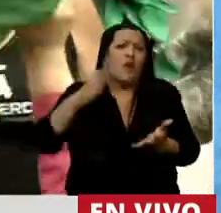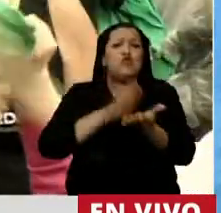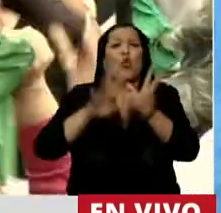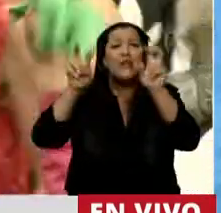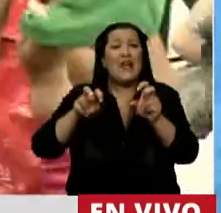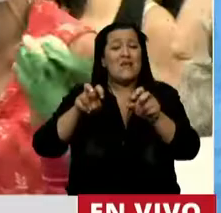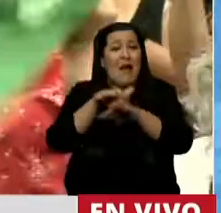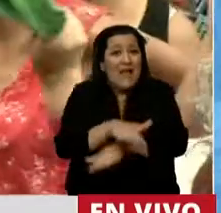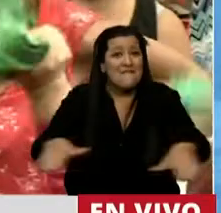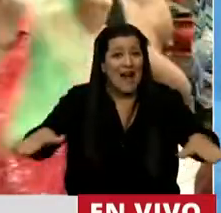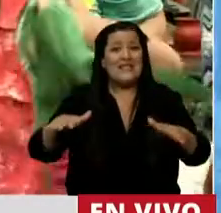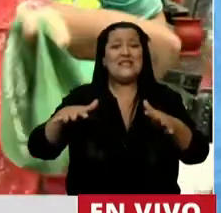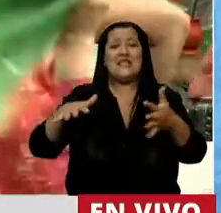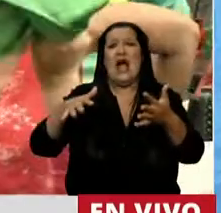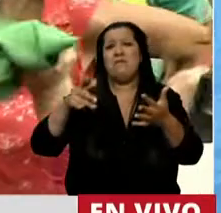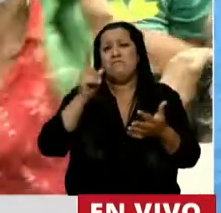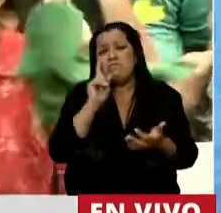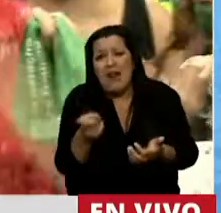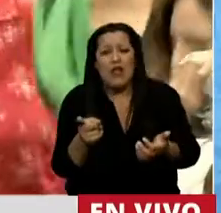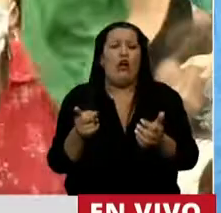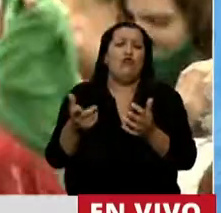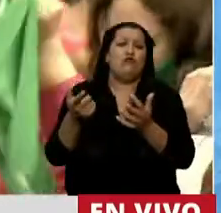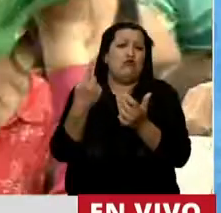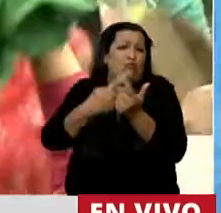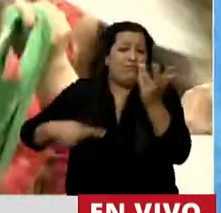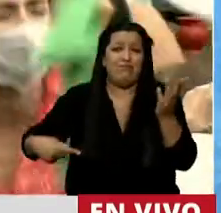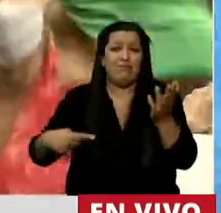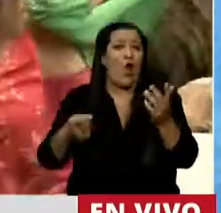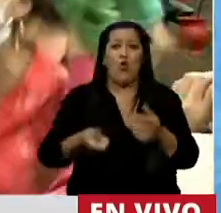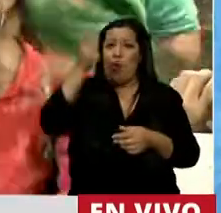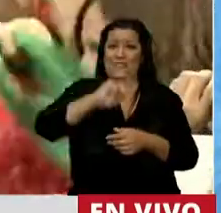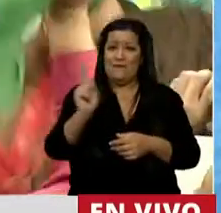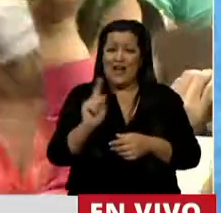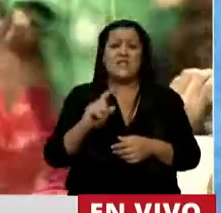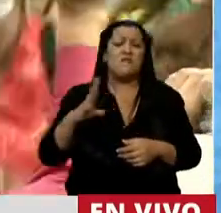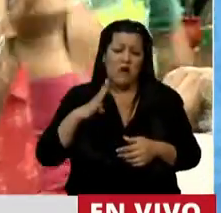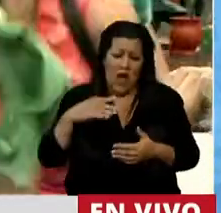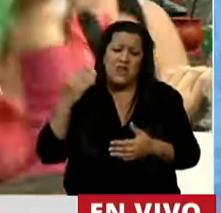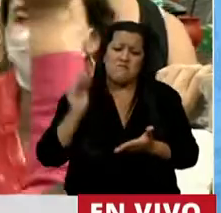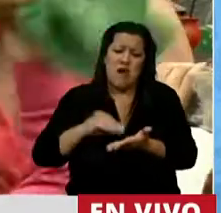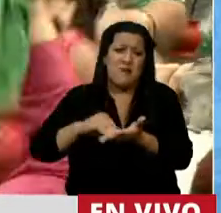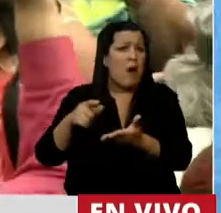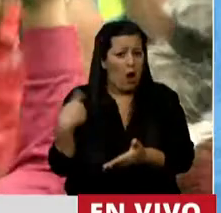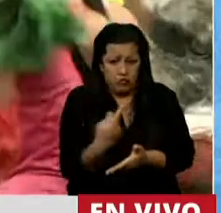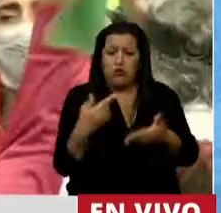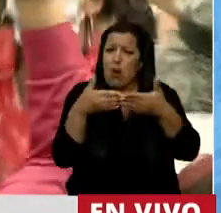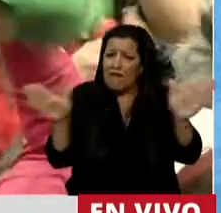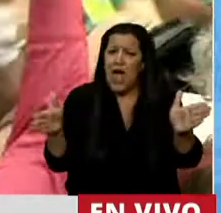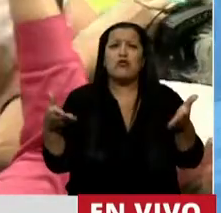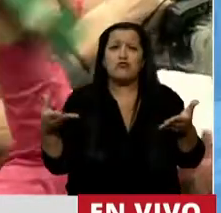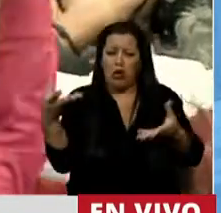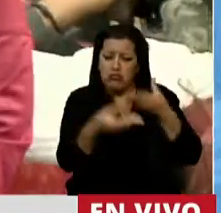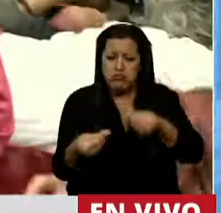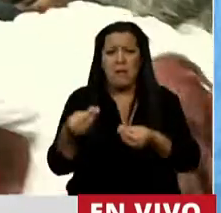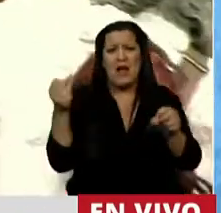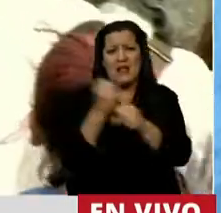infancia en situación de riesgo en el país y no va a ser fácil. Estamos a disposición para ponernos a trabajar